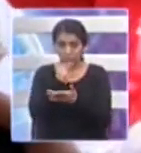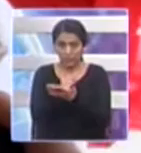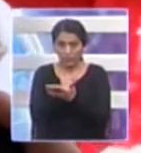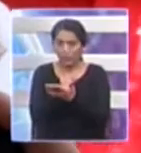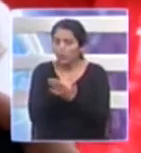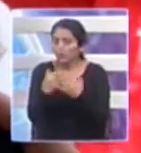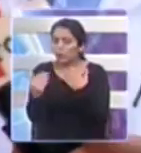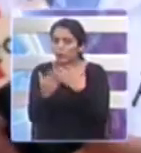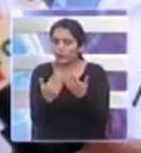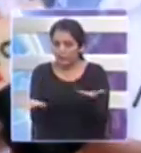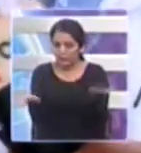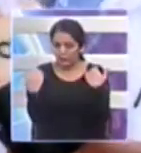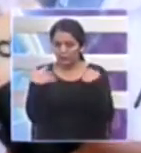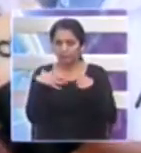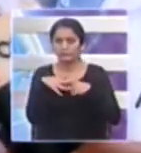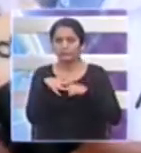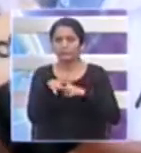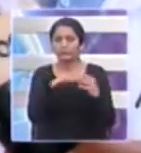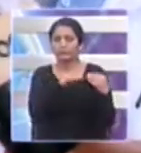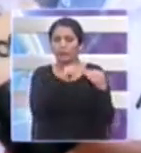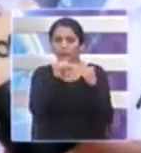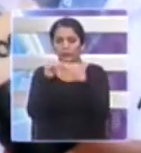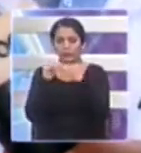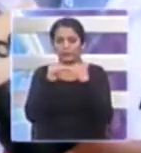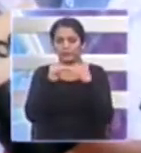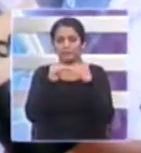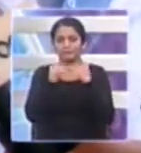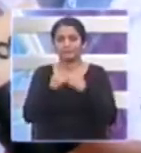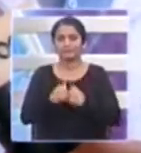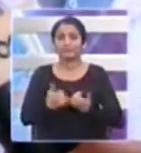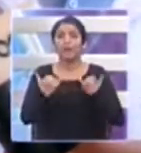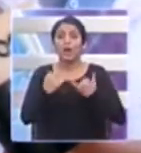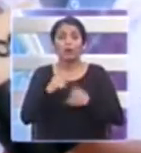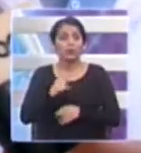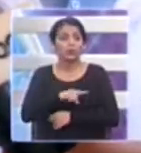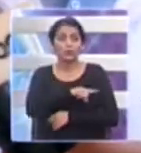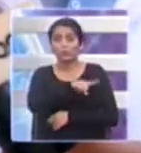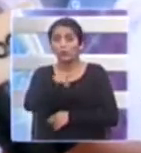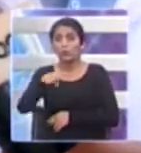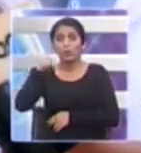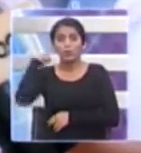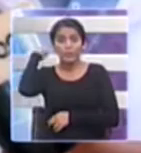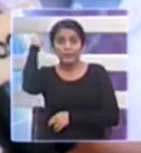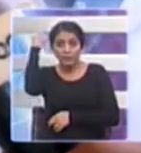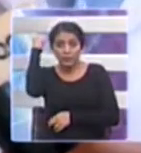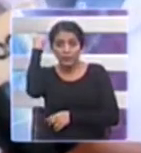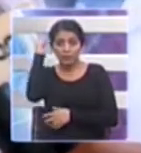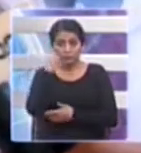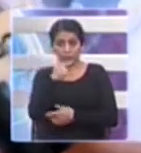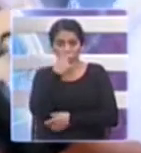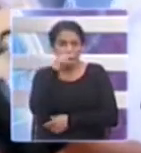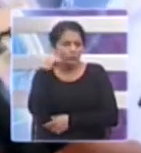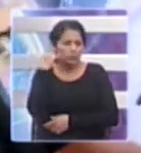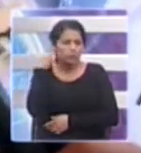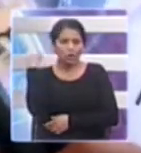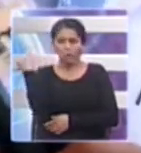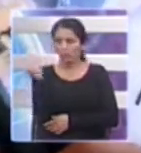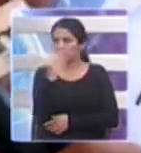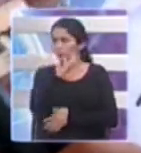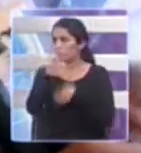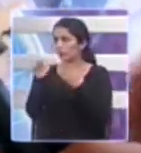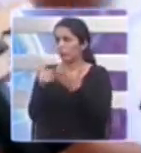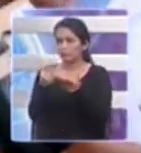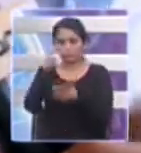en igualdad. Vamos a poder restituir los derechos que cada uno de nuestros niños, niñas y jóvenes están pidiendo a